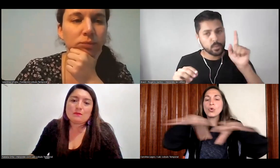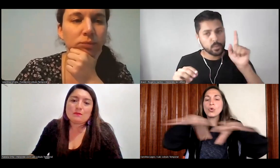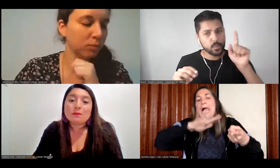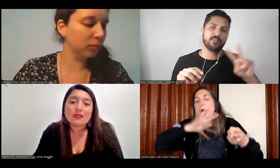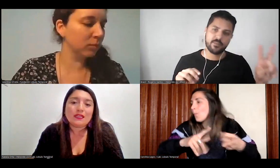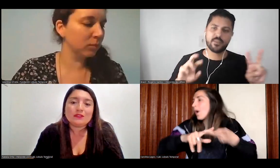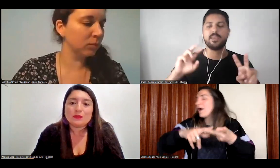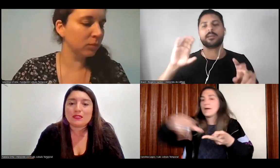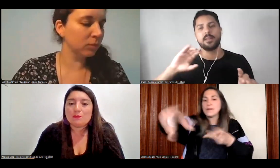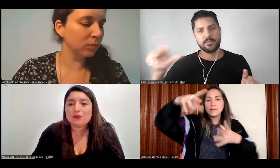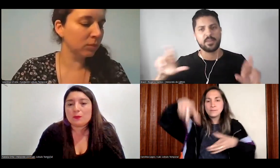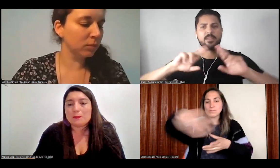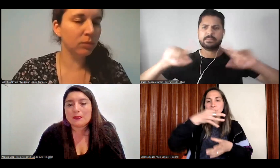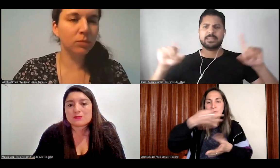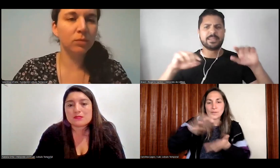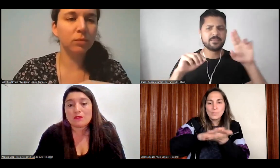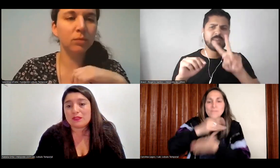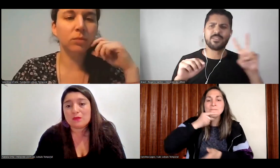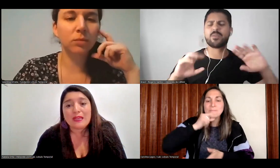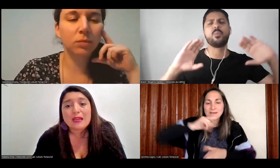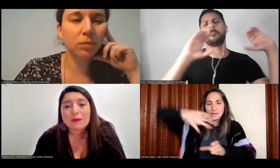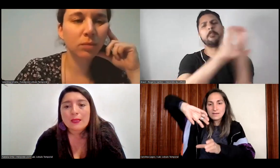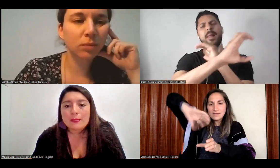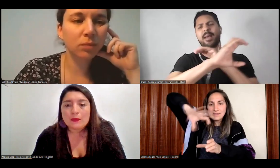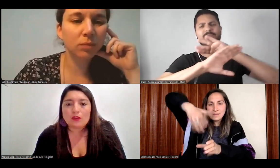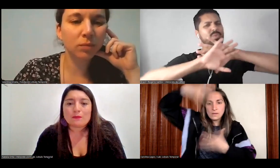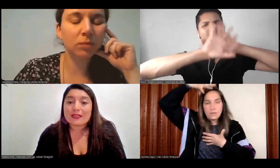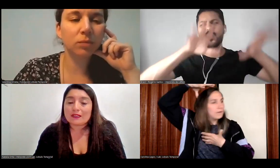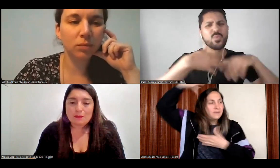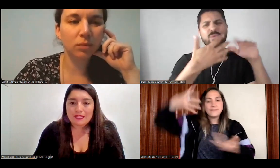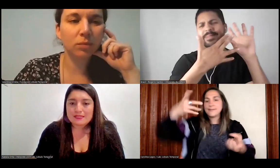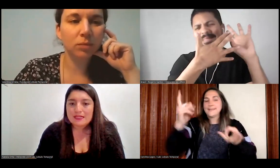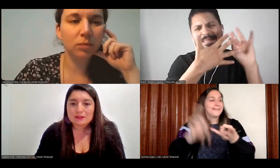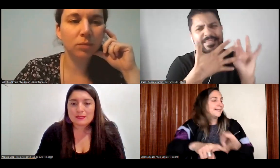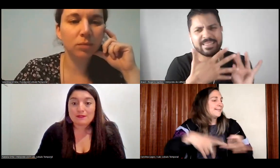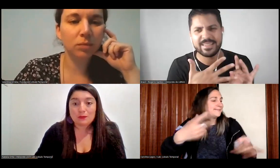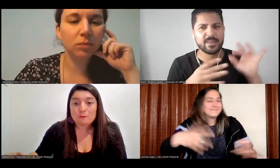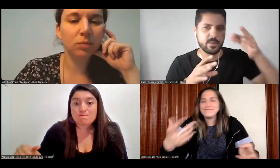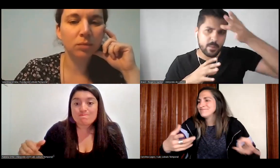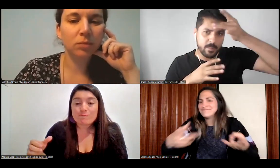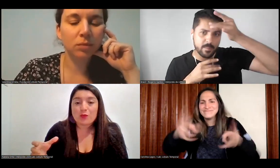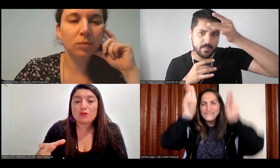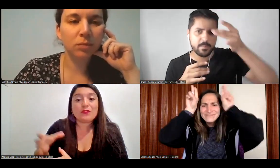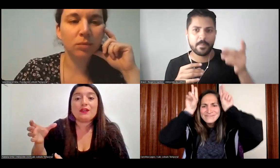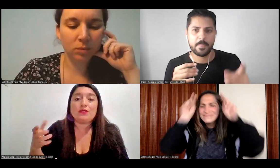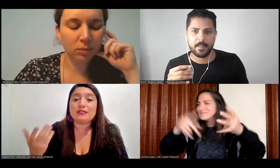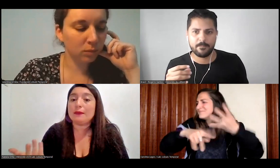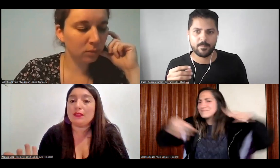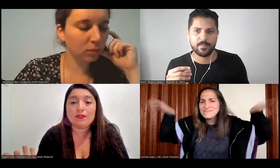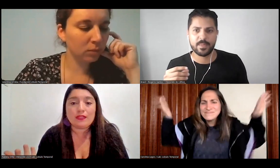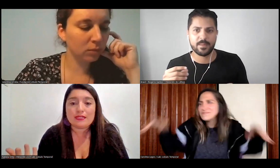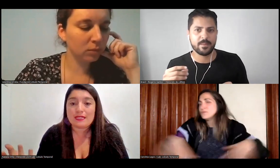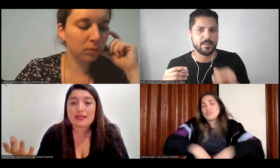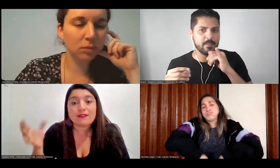mucho más completo. Por ejemplo, incorpora, no sé, los objetos como el agua, o lo que Maca decía, no sé, abrir un frasco de